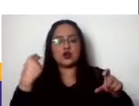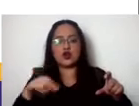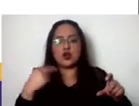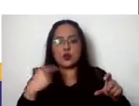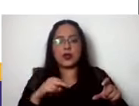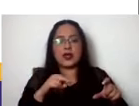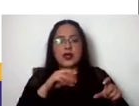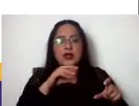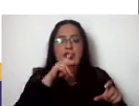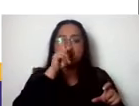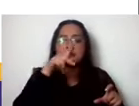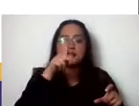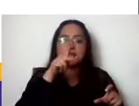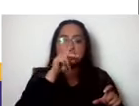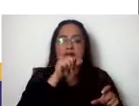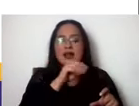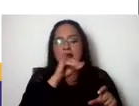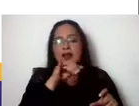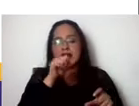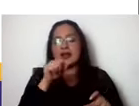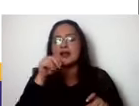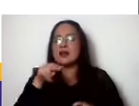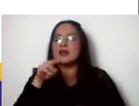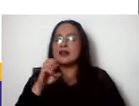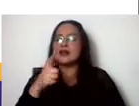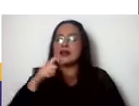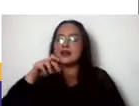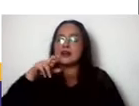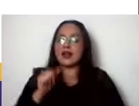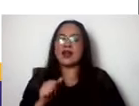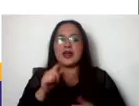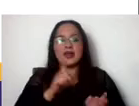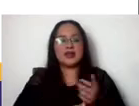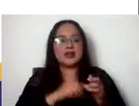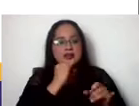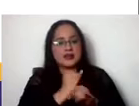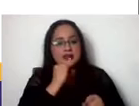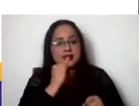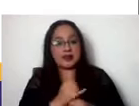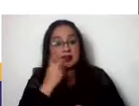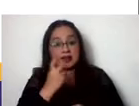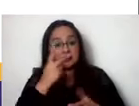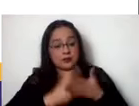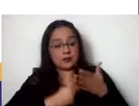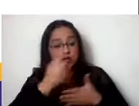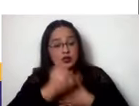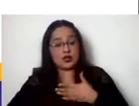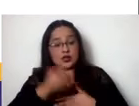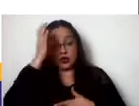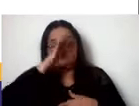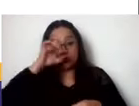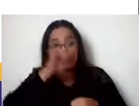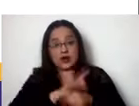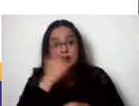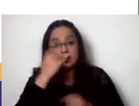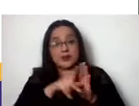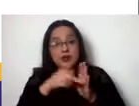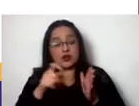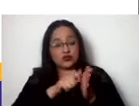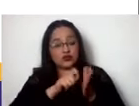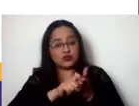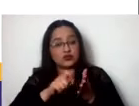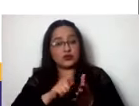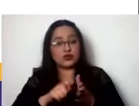es con K, Caja Negra, y ahí Caja Negra es un proyecto cultural y periodístico que